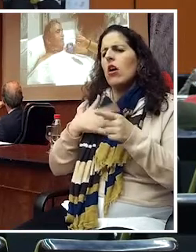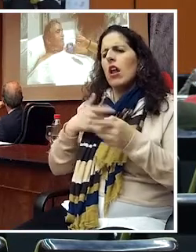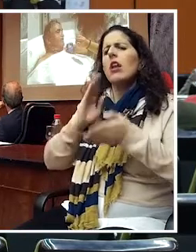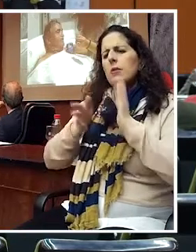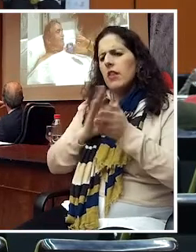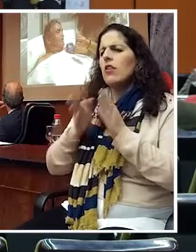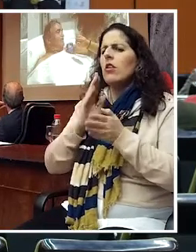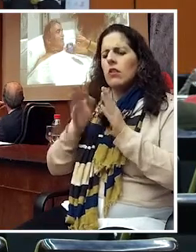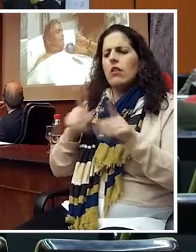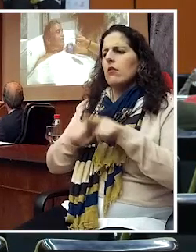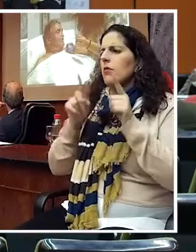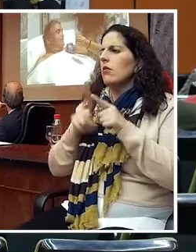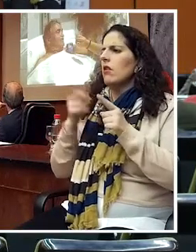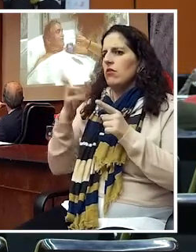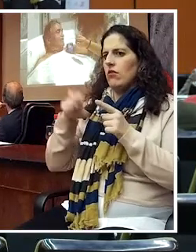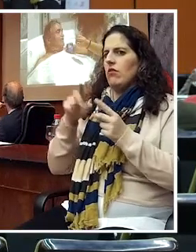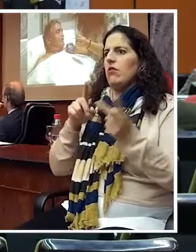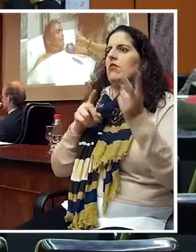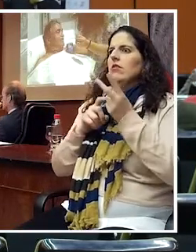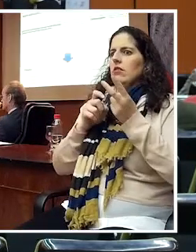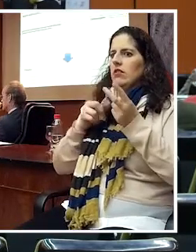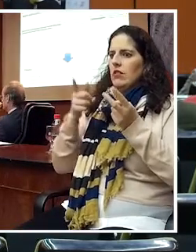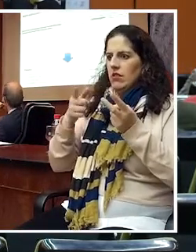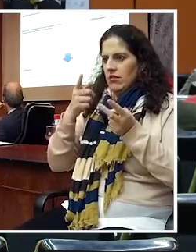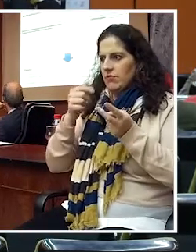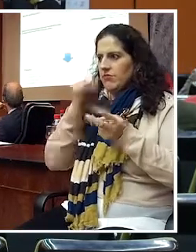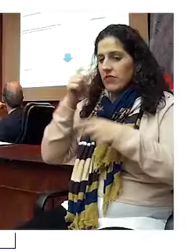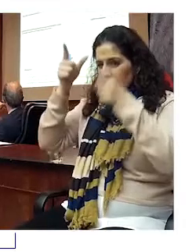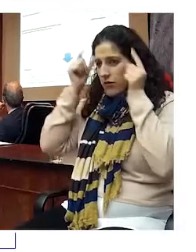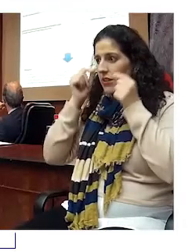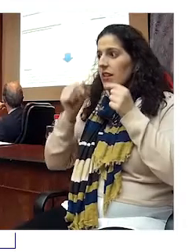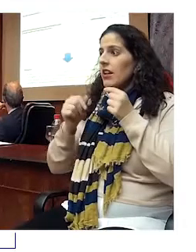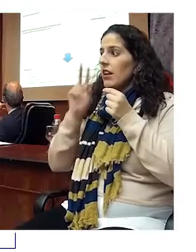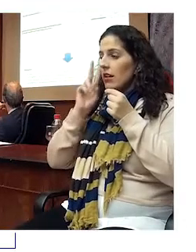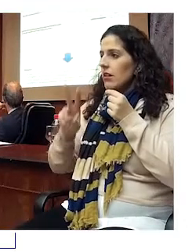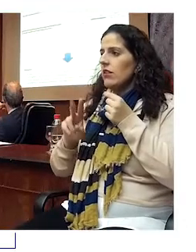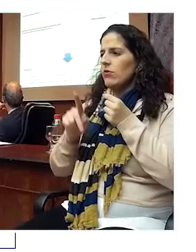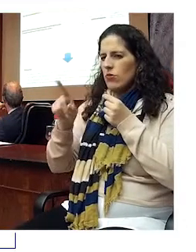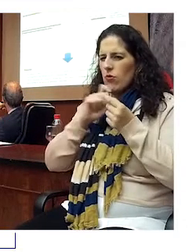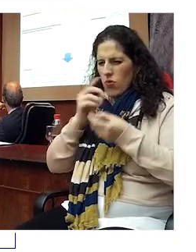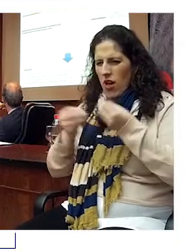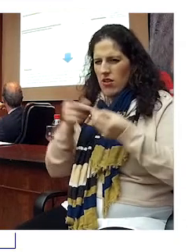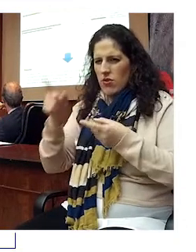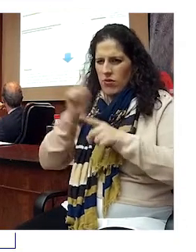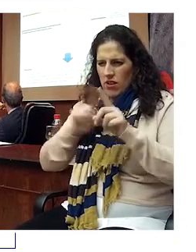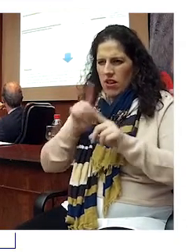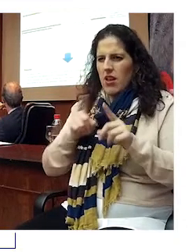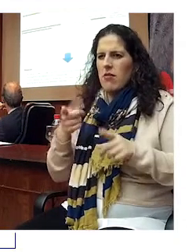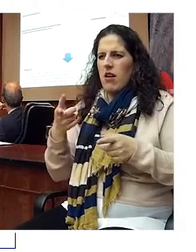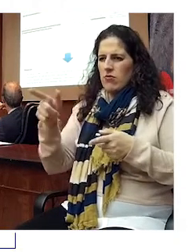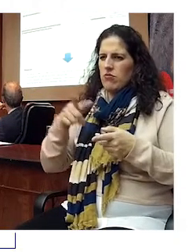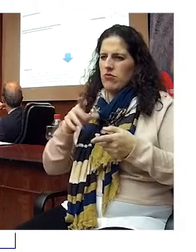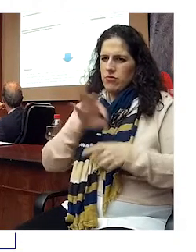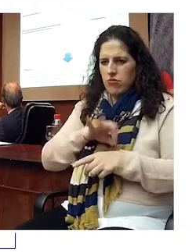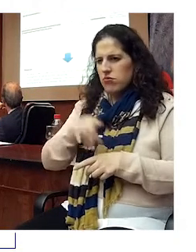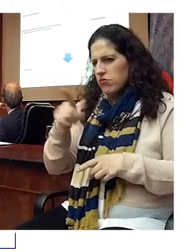rehabilitación. Cuando lo vieron, milagros, la enfermera le dijo: ¿pero usted cómo lo va a hacer? Hombre, si en estas condiciones